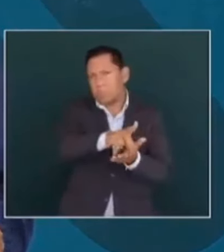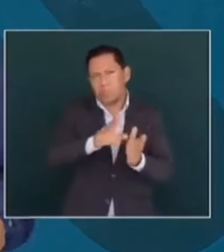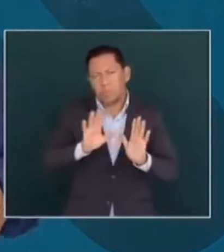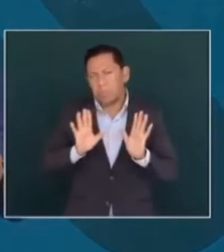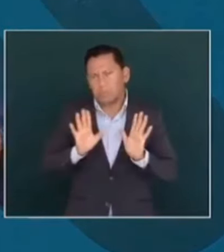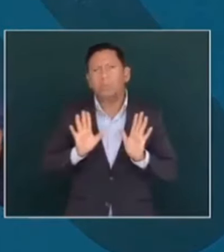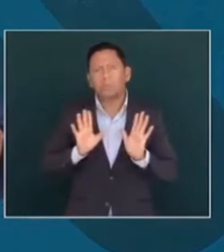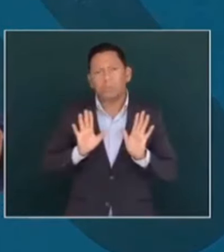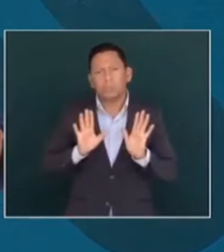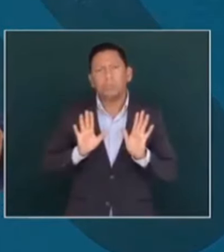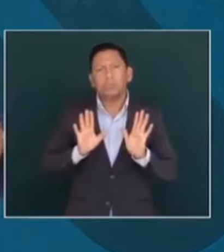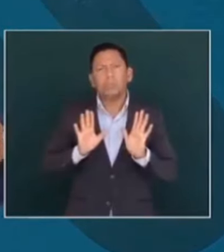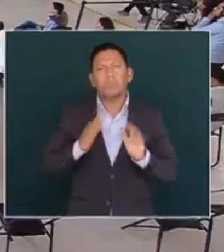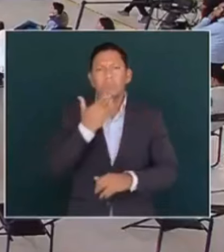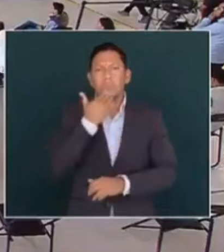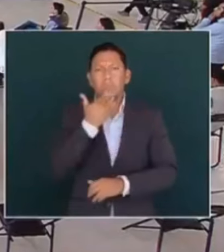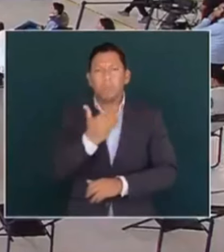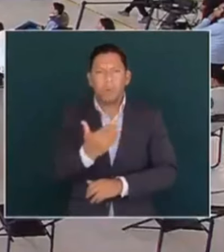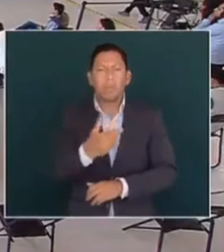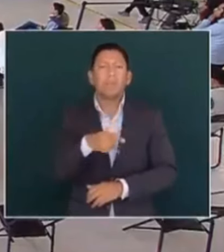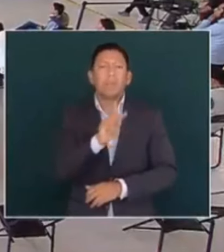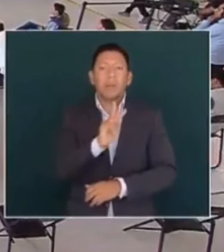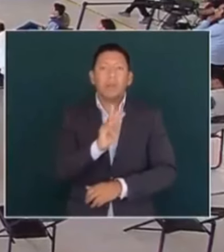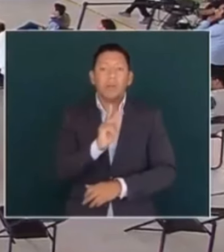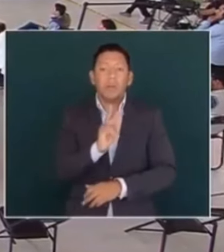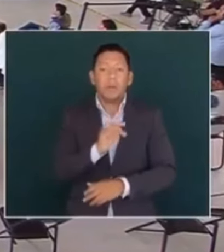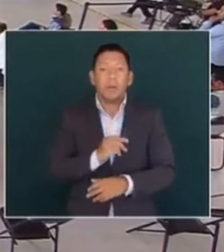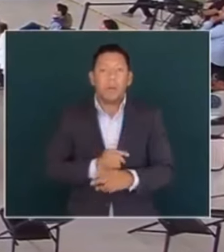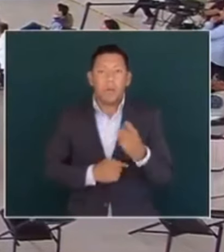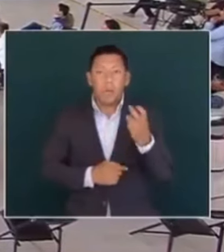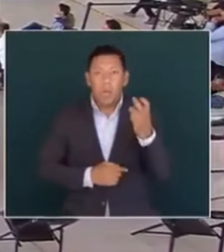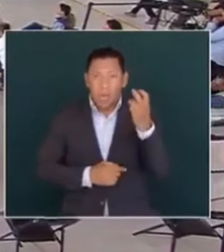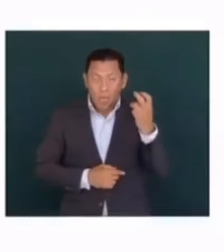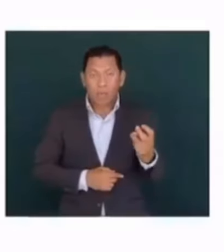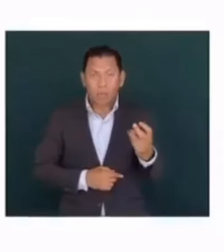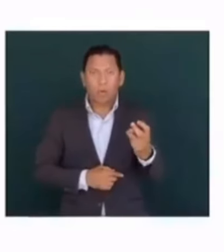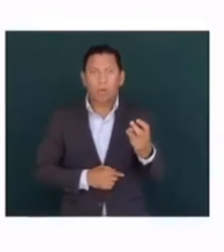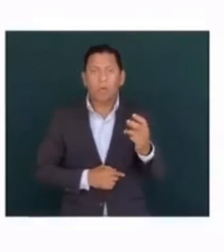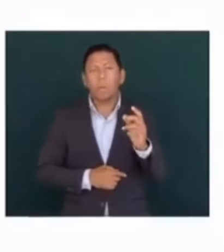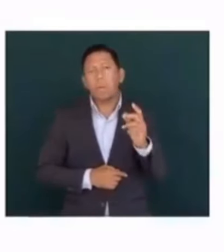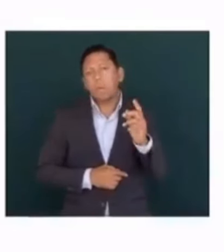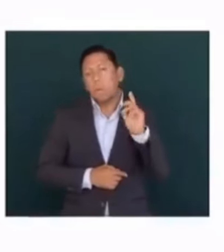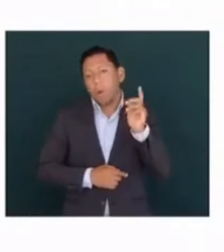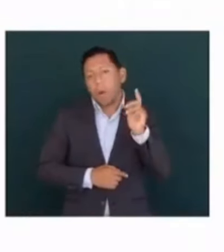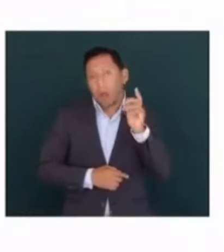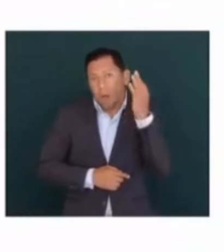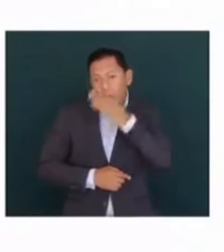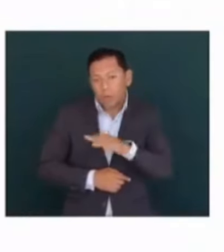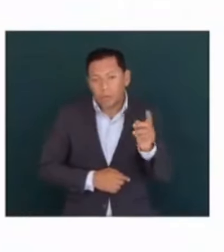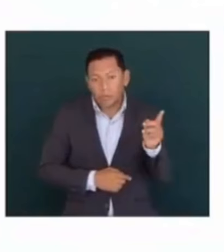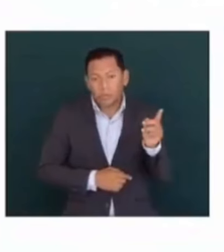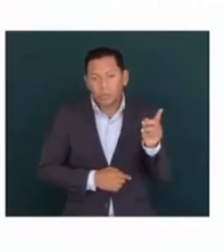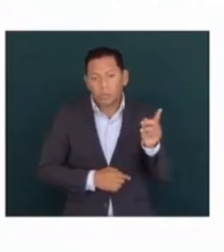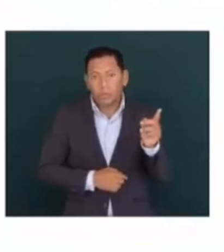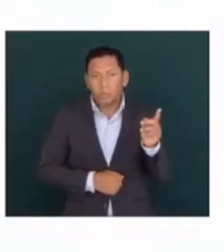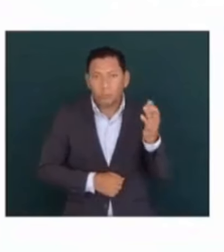y tiene que haber pluralidad. Pero es esto, ojalá y sea falso. Es falso, ya se